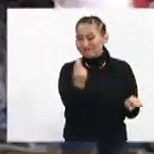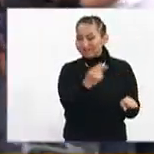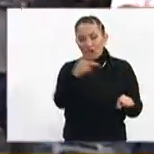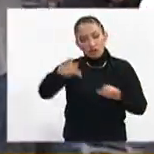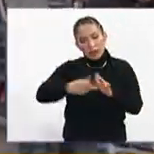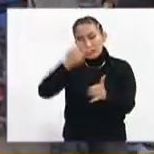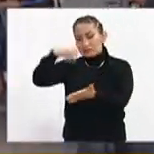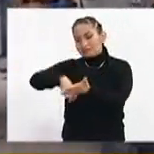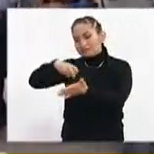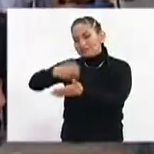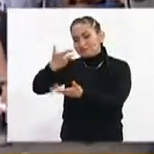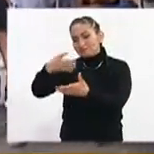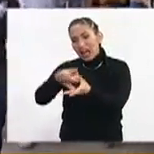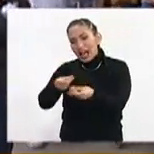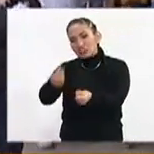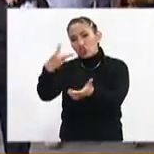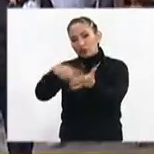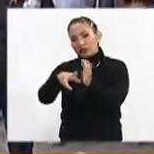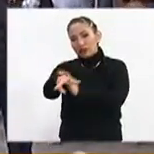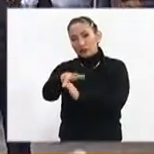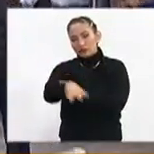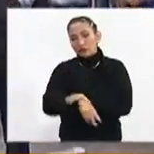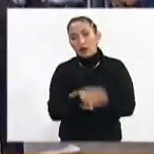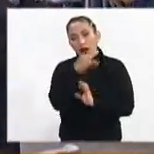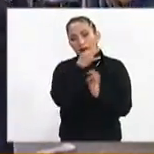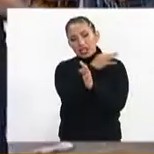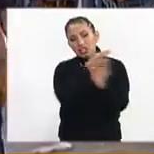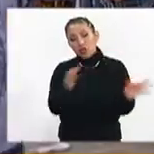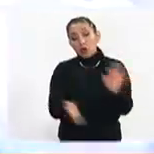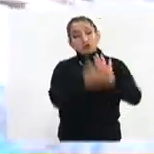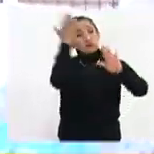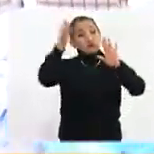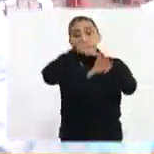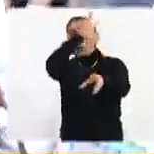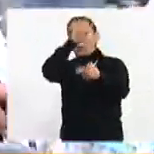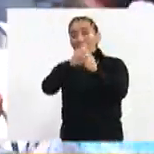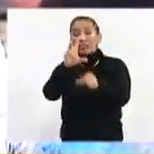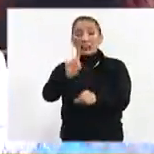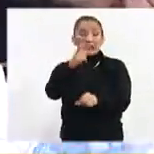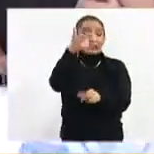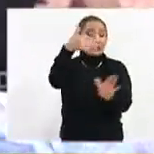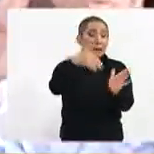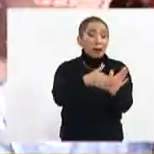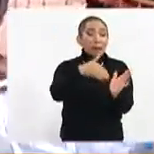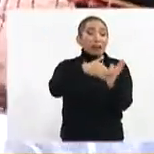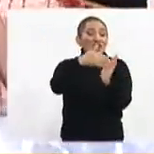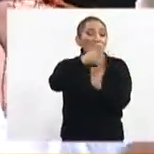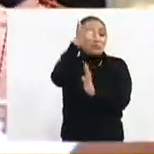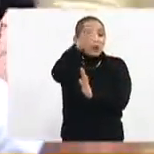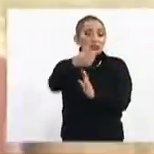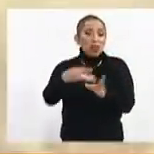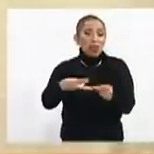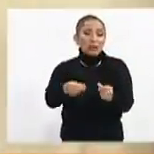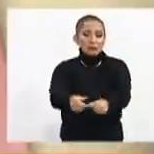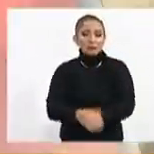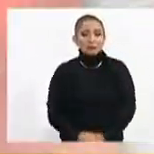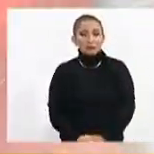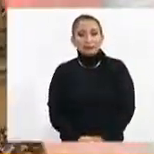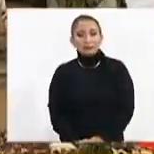necesario modificar el presupuesto para 2018. Informó que la reconstrucción costará al menos 37,000 millones de pesos.